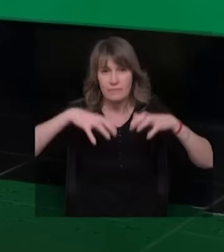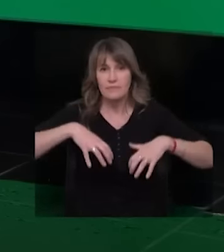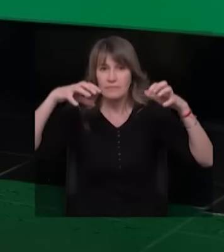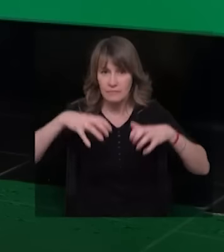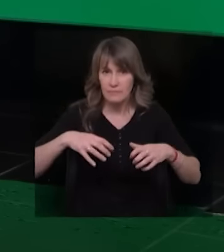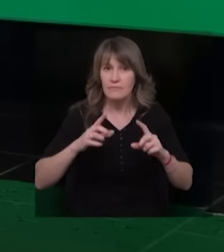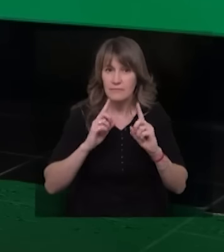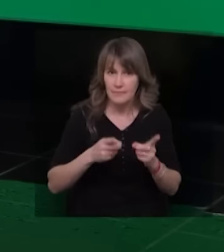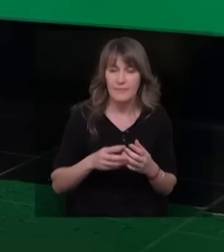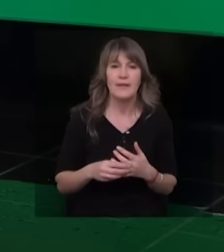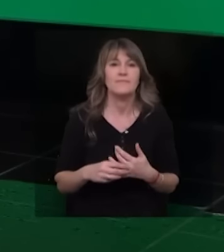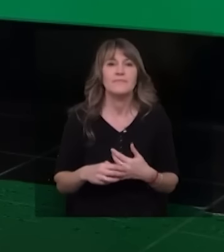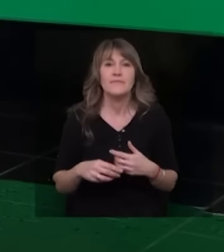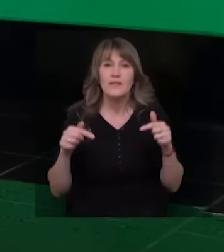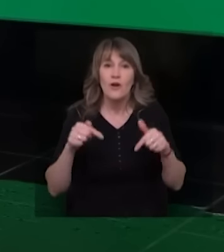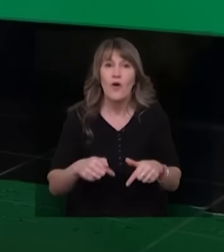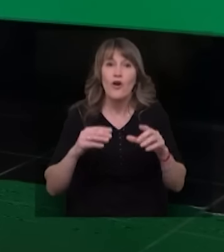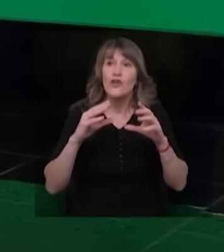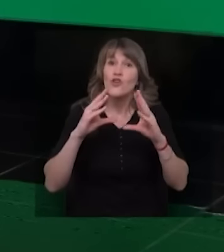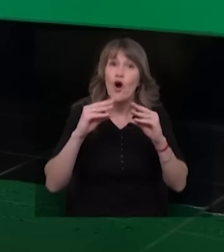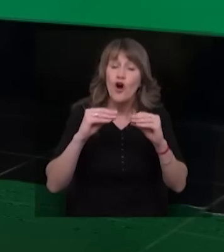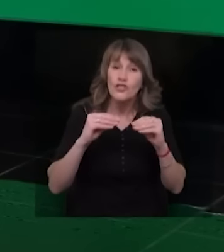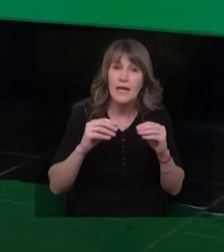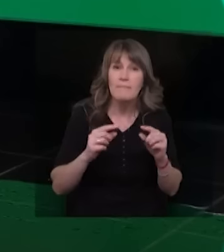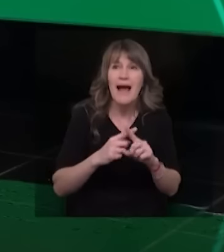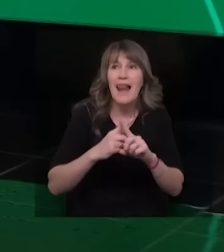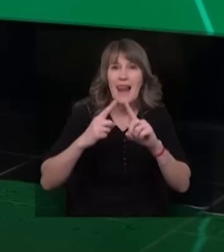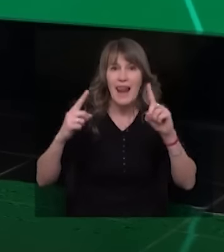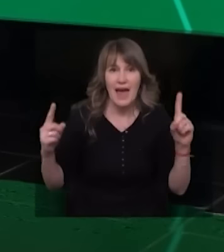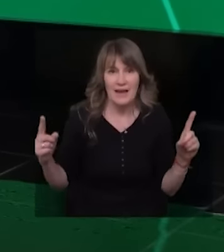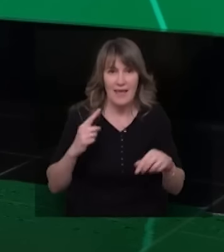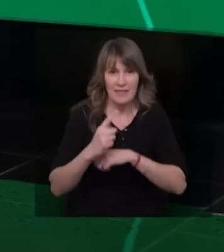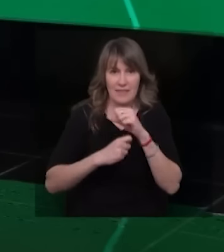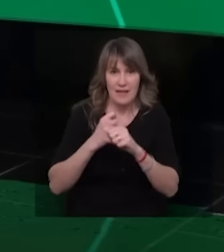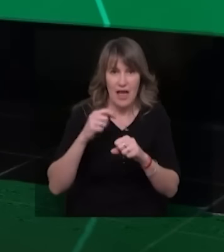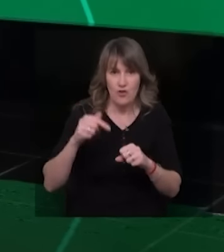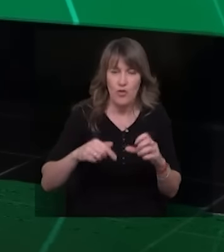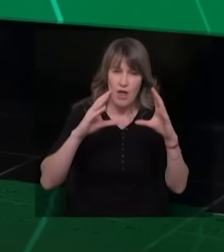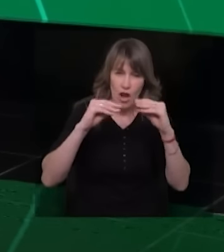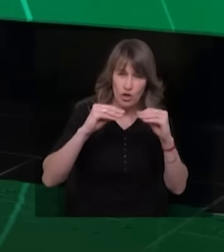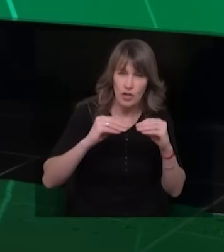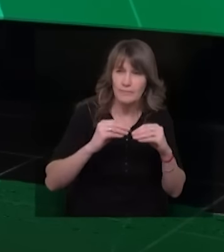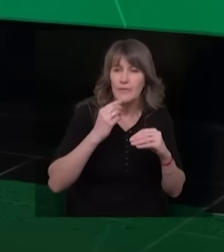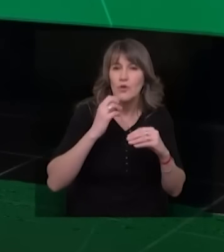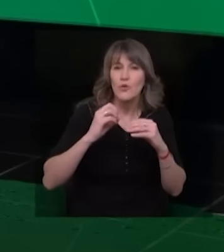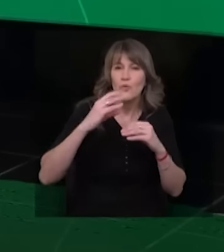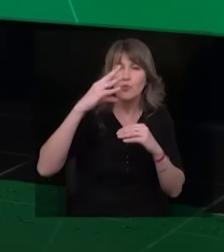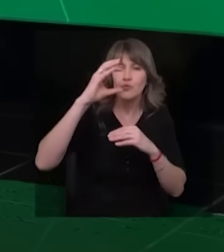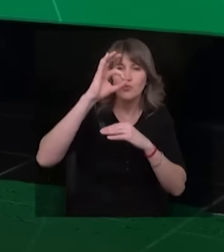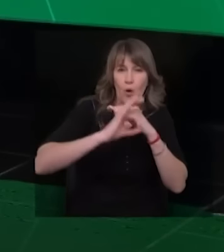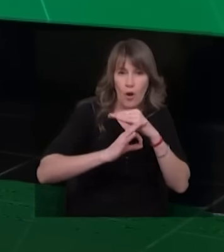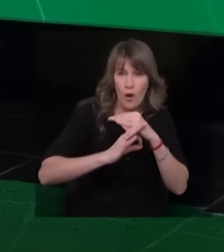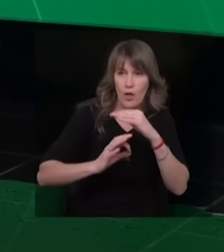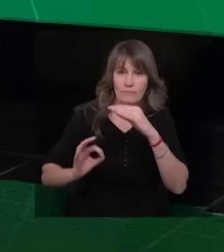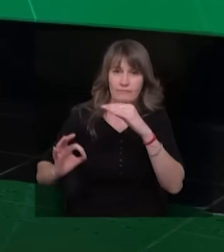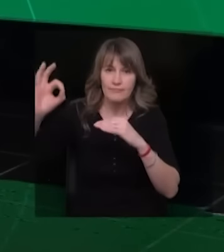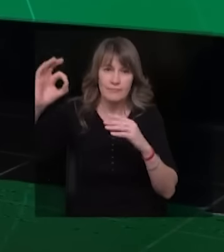Pero además esta es la noche más larga del año también es un dato Así que este se extiende un poco más lo que ya se venía extendiendo